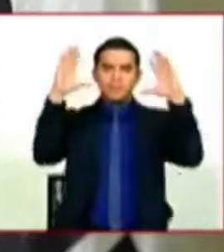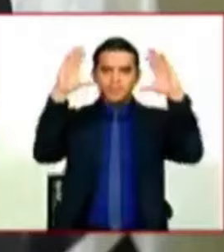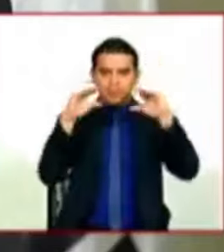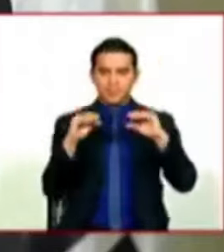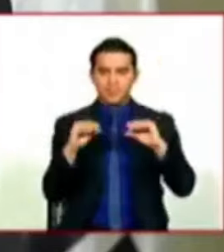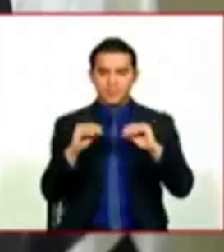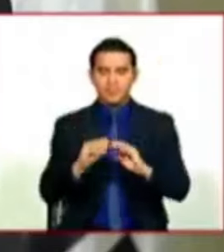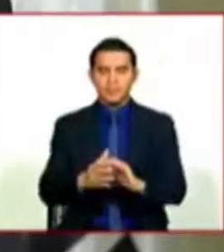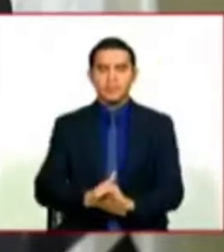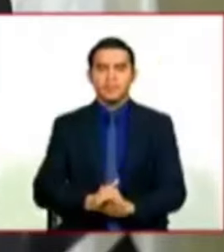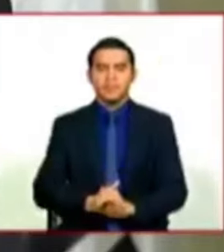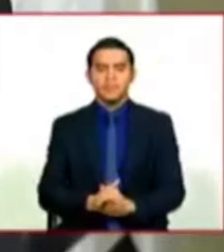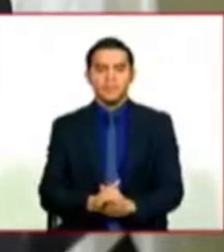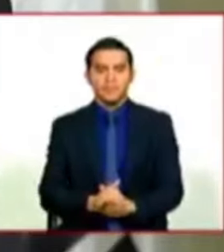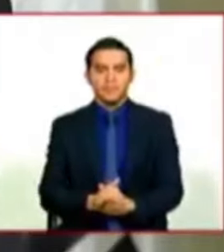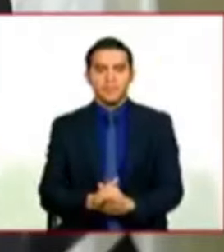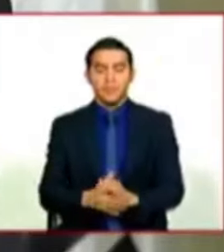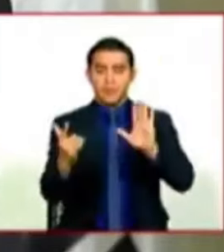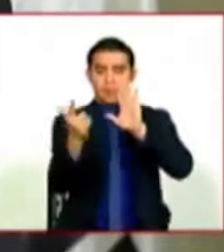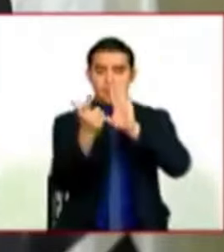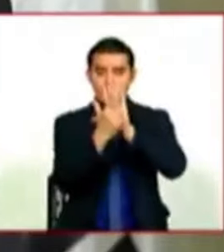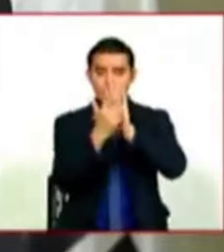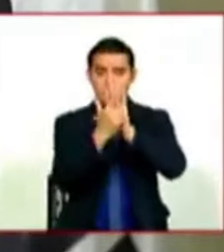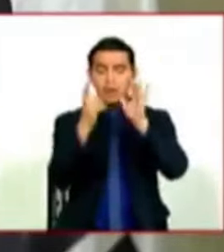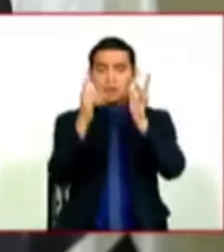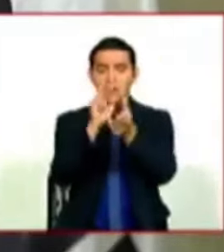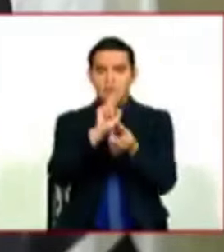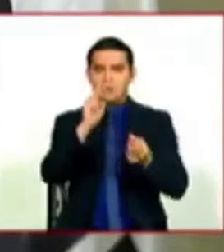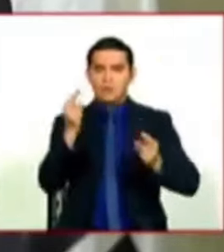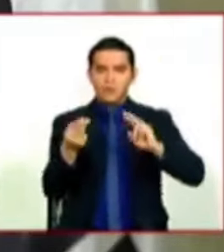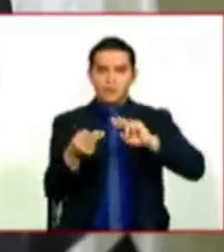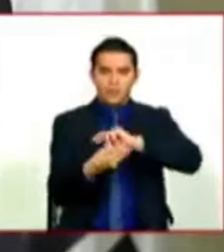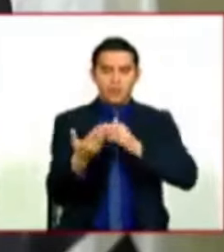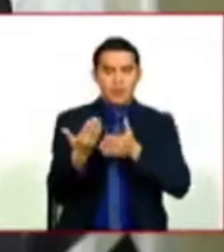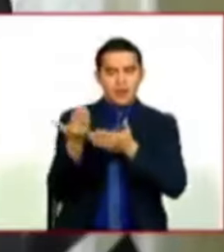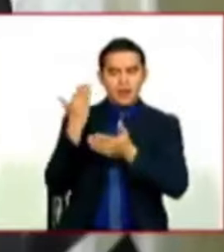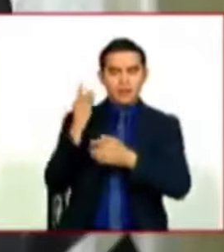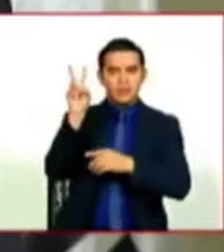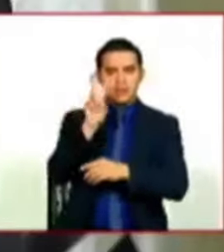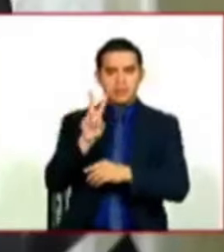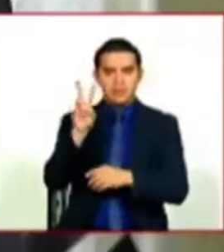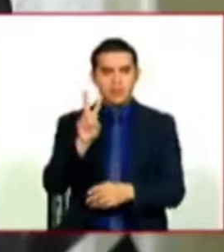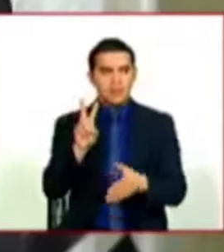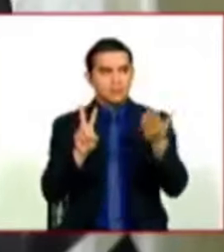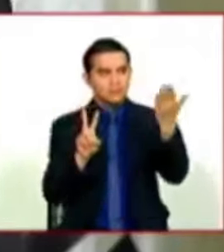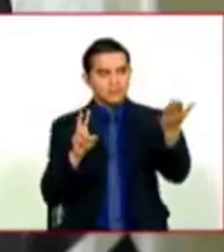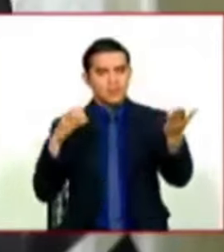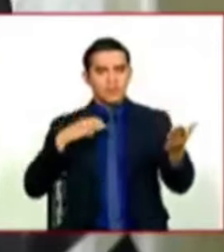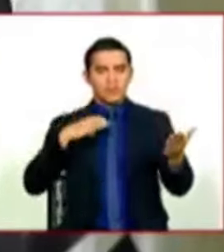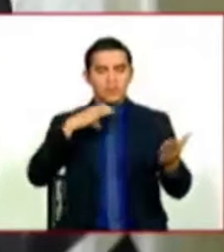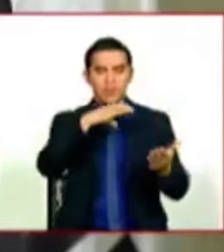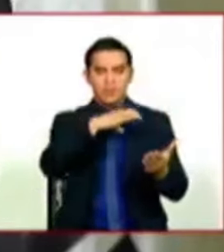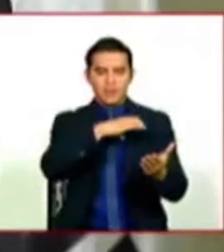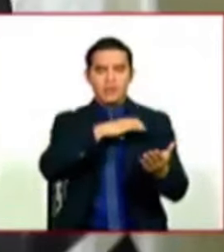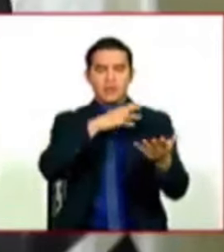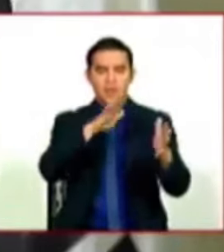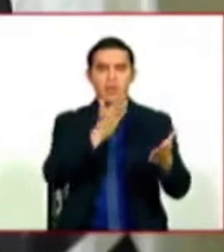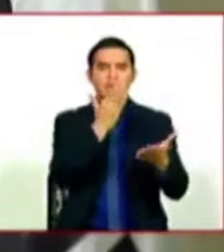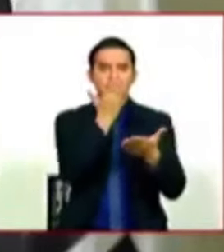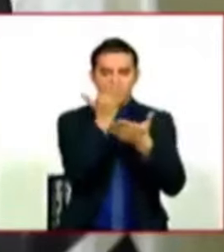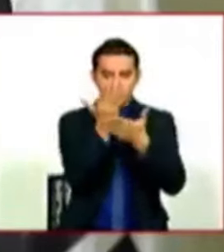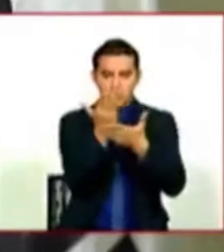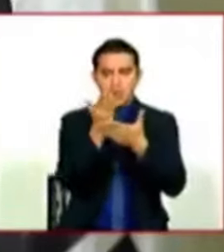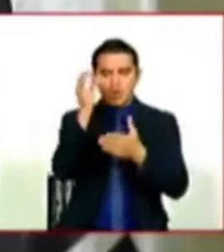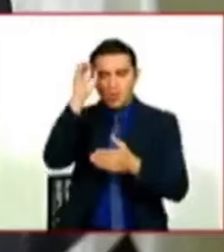En lo atinente a las reformas electorales, el pasado viernes el Congreso Nacional solicitó opinión